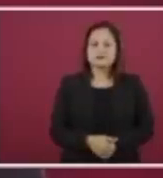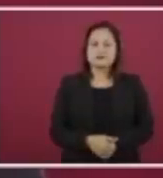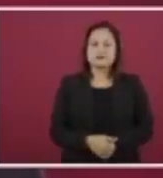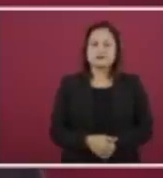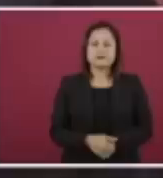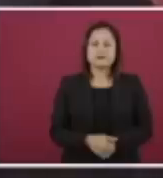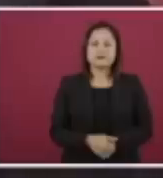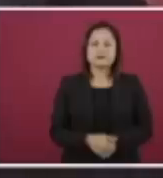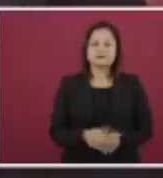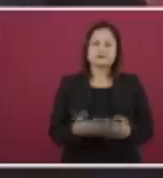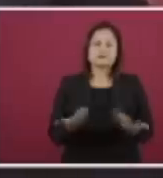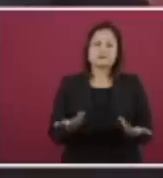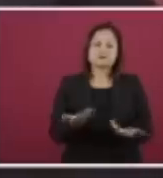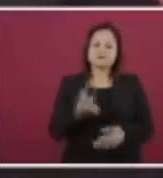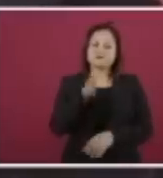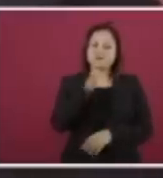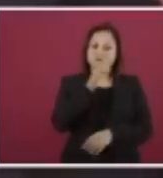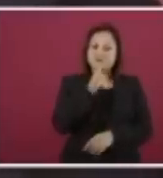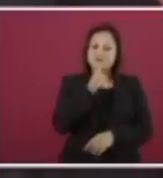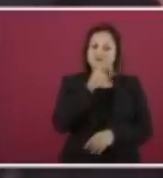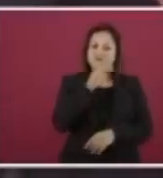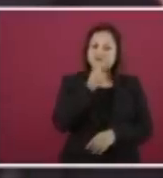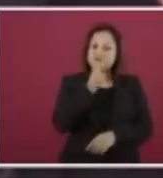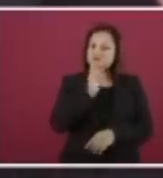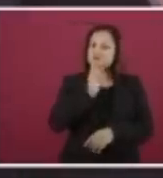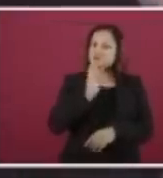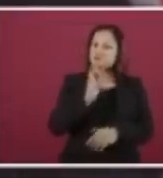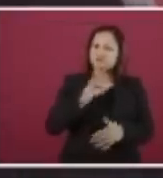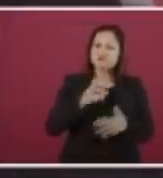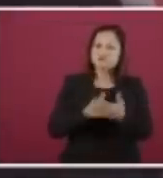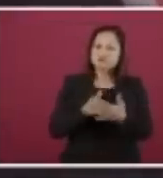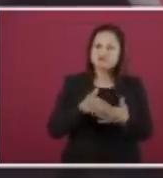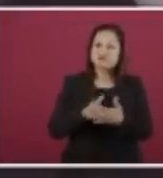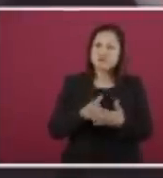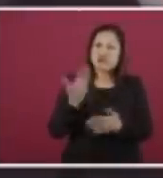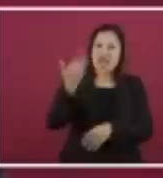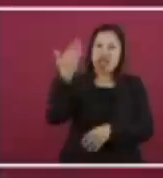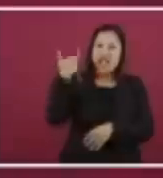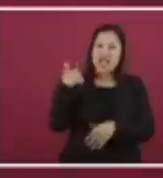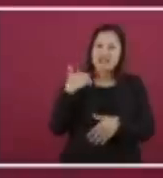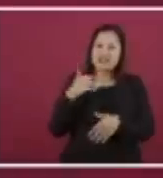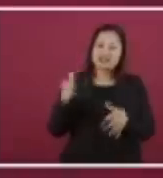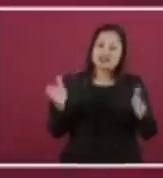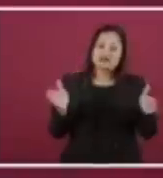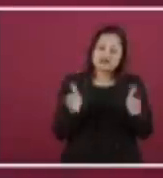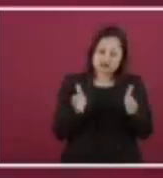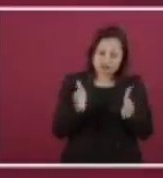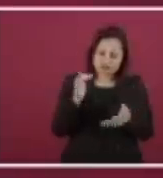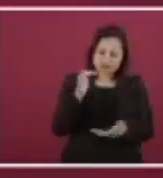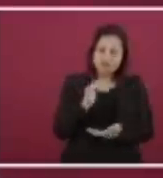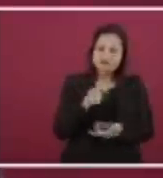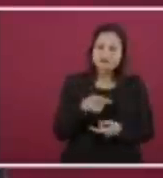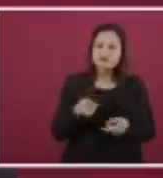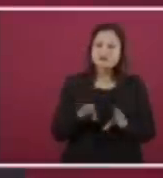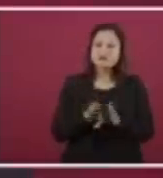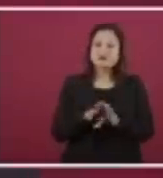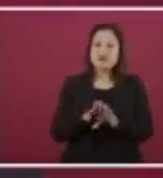había manera de salirse del cerco cuando querían destruir a alguien.